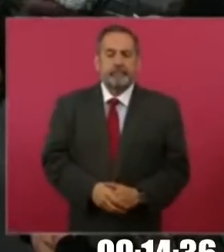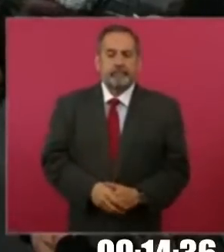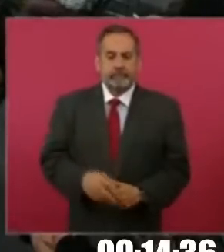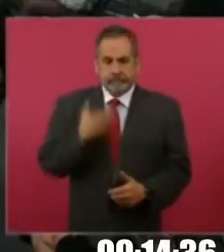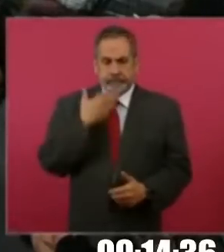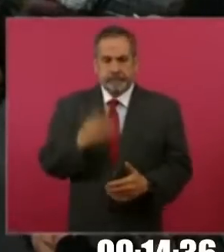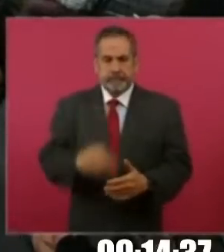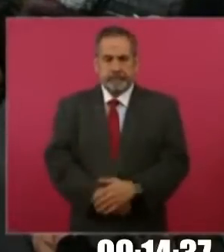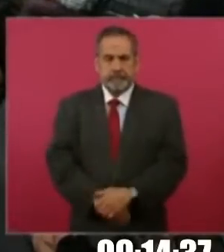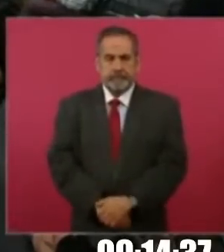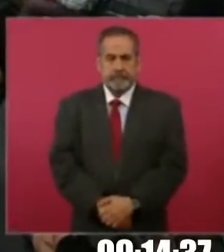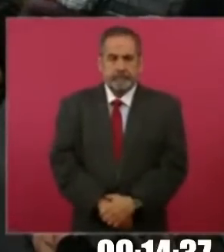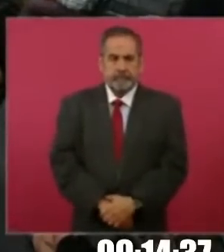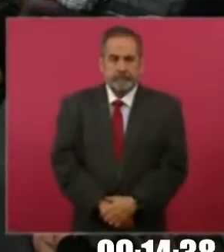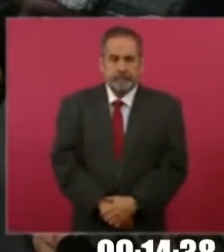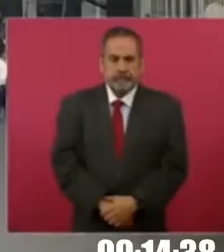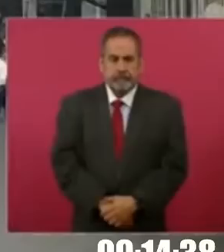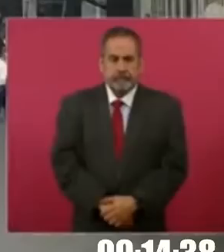muy bien entonces